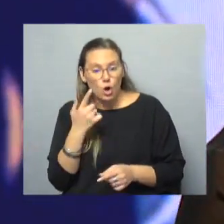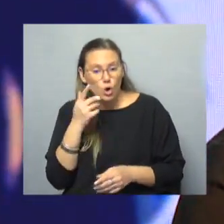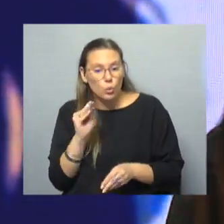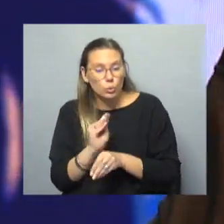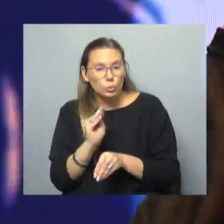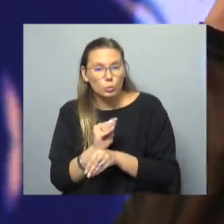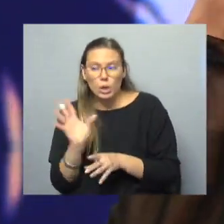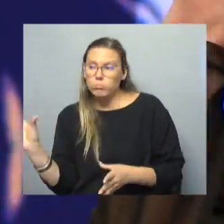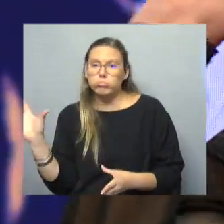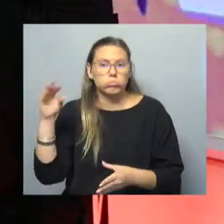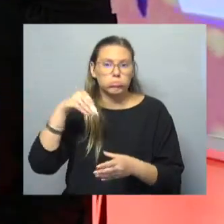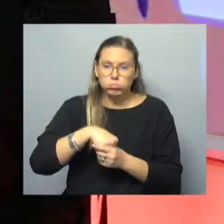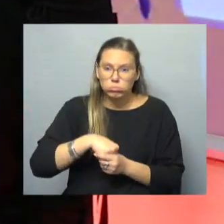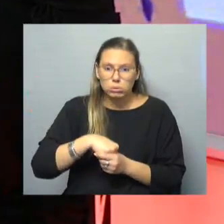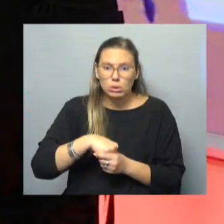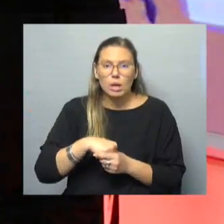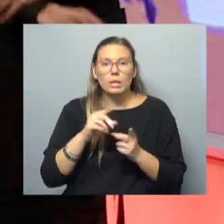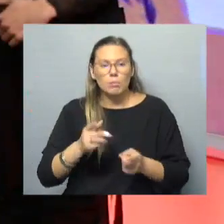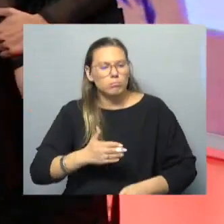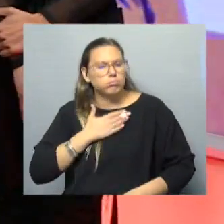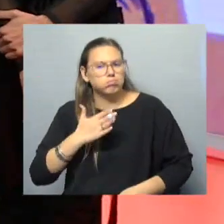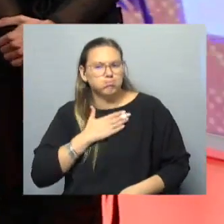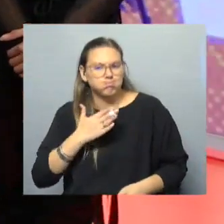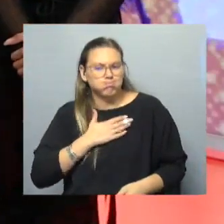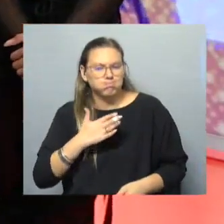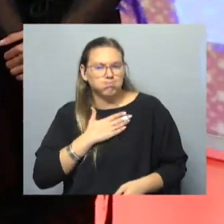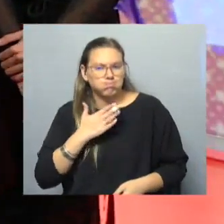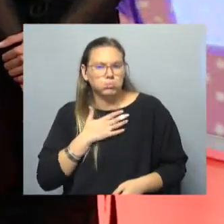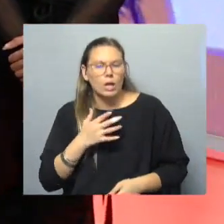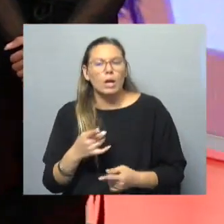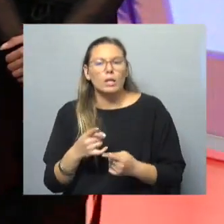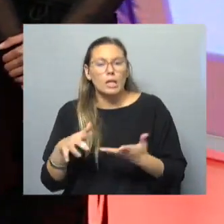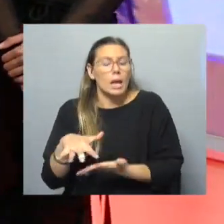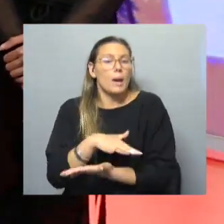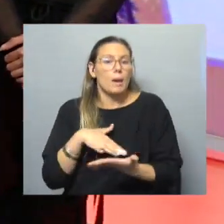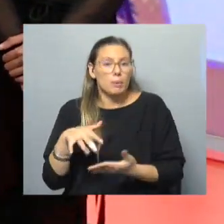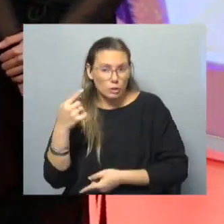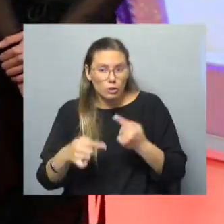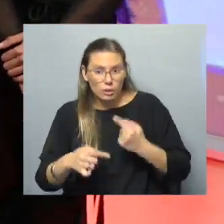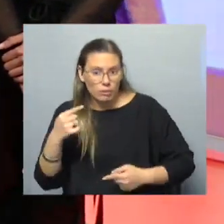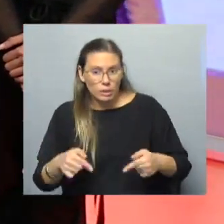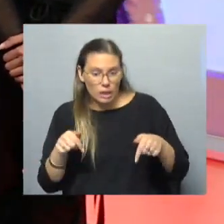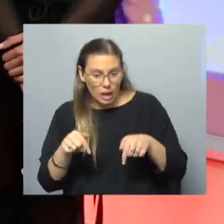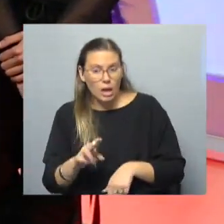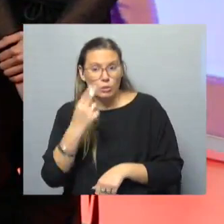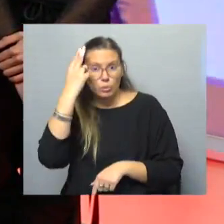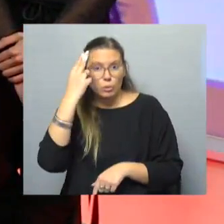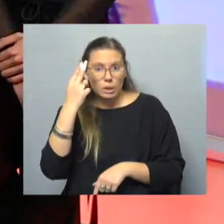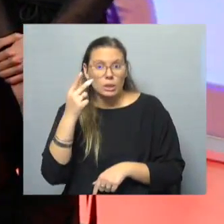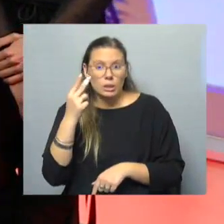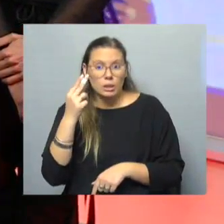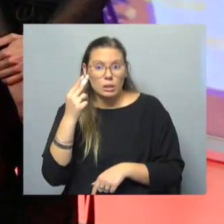las disidencias, también para reivindicar muchas cosas y generar muchos espacios, que de hecho acá en Uruguay ha